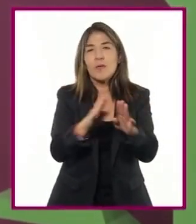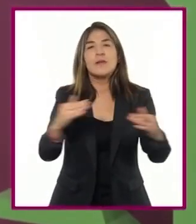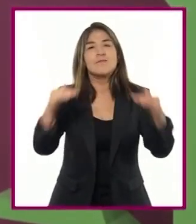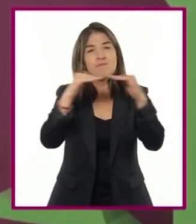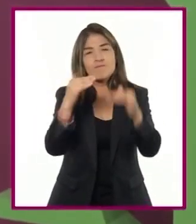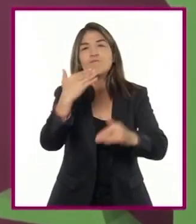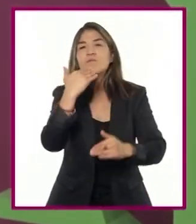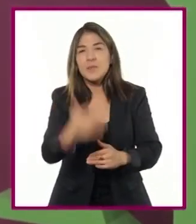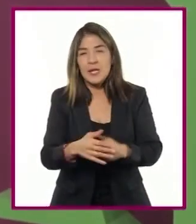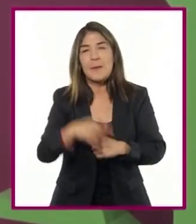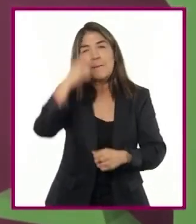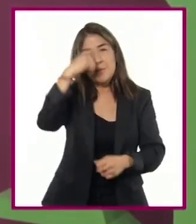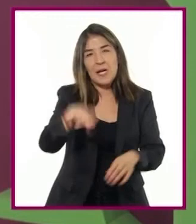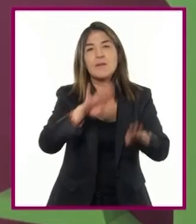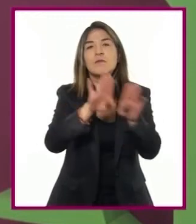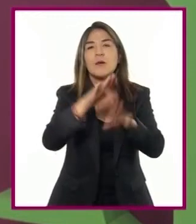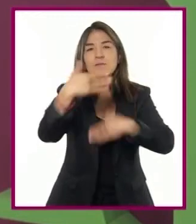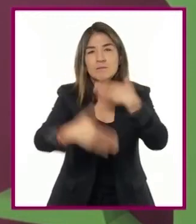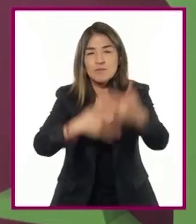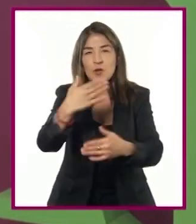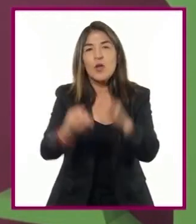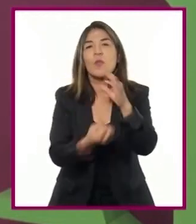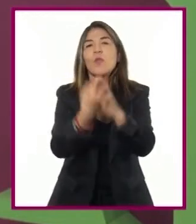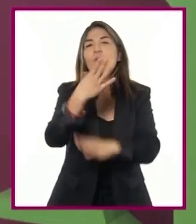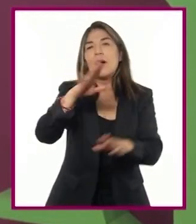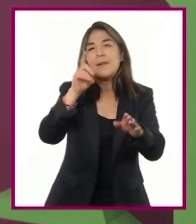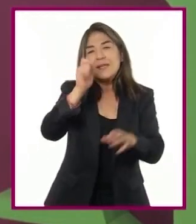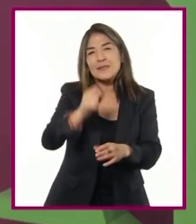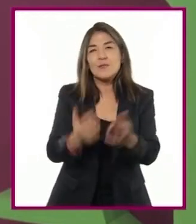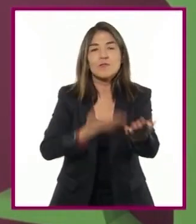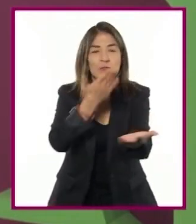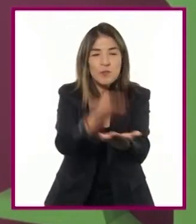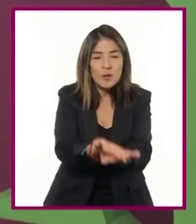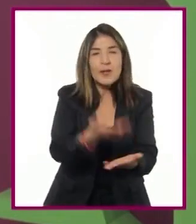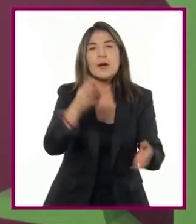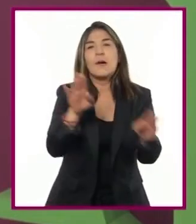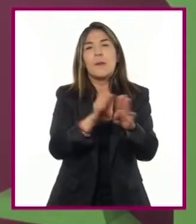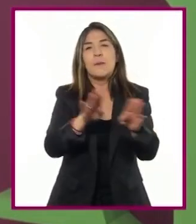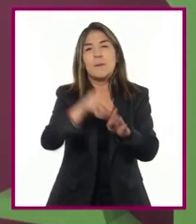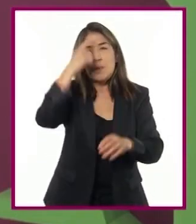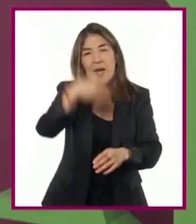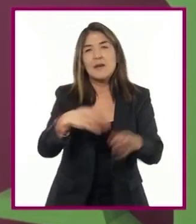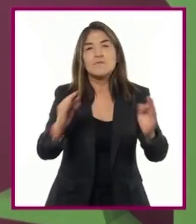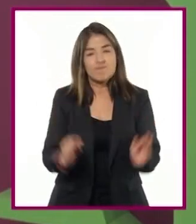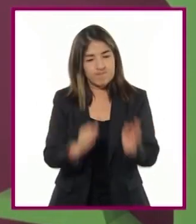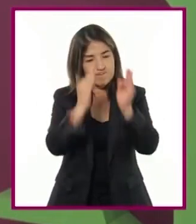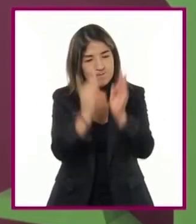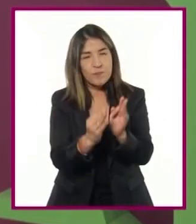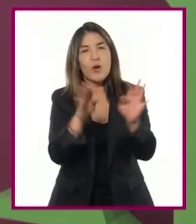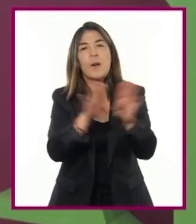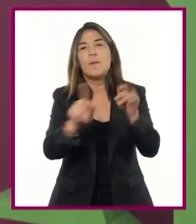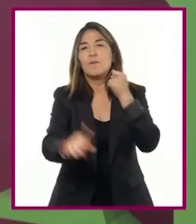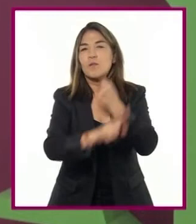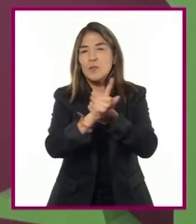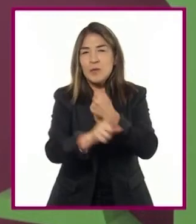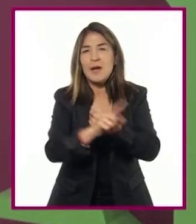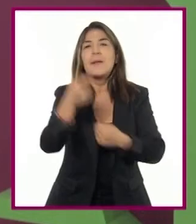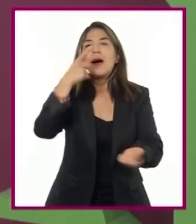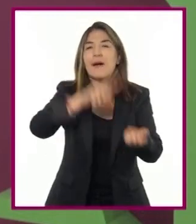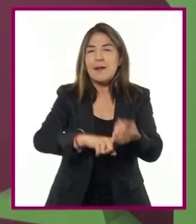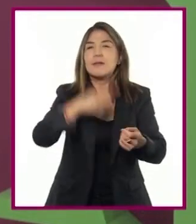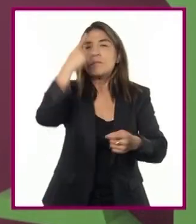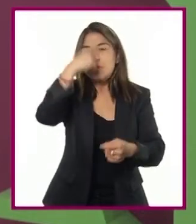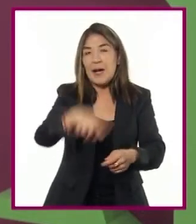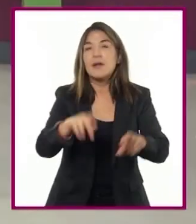que permiten abrir el proceso a nuevos planteamientos, a nuevas formas de encarar los temas, con la activa participación de